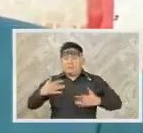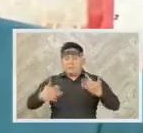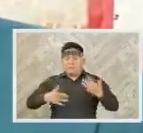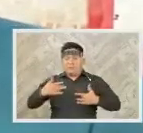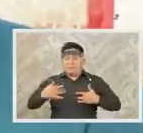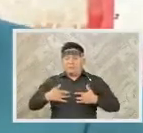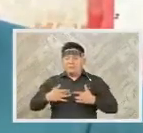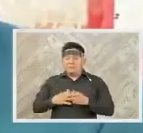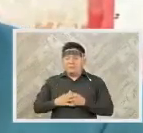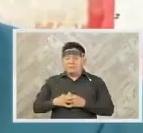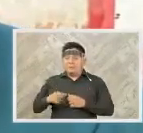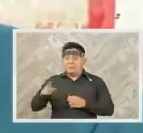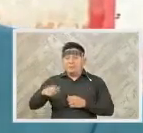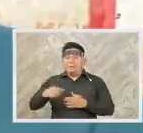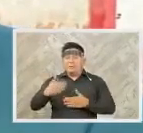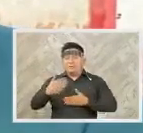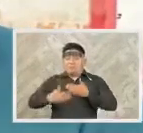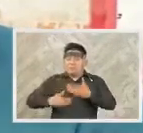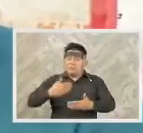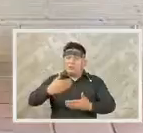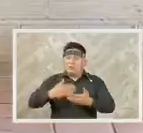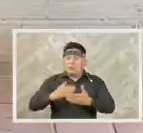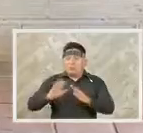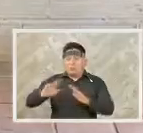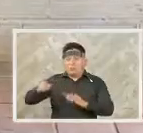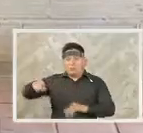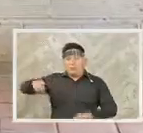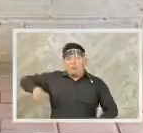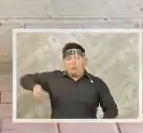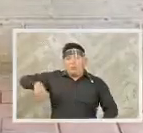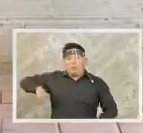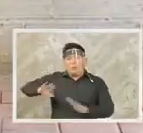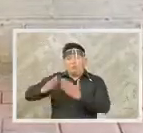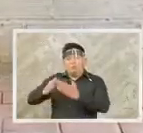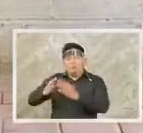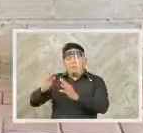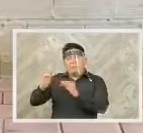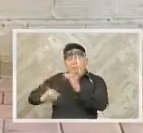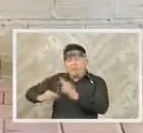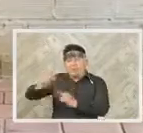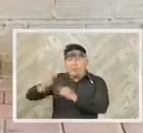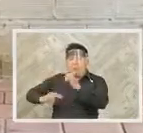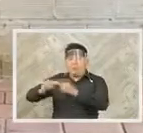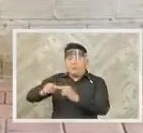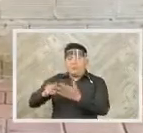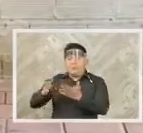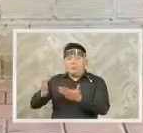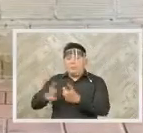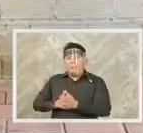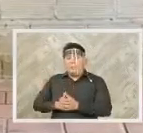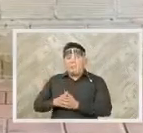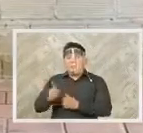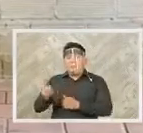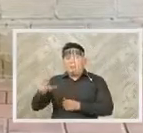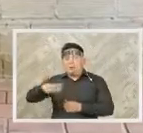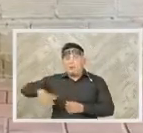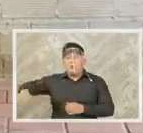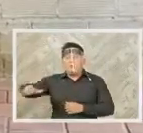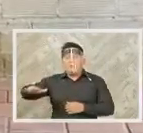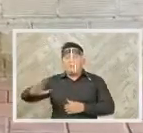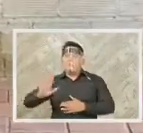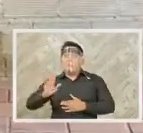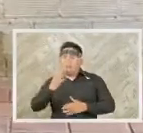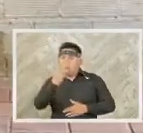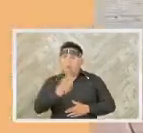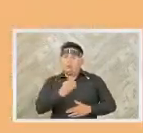que ha construido su propia escuela, que la aseó para que tuviera condiciones dignas la reunión, es una comunidad que promete y con la cual nosotros